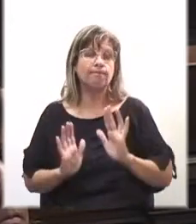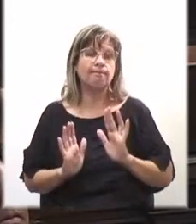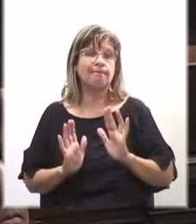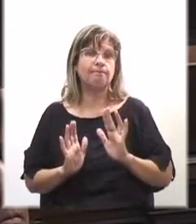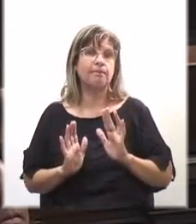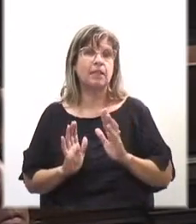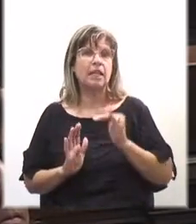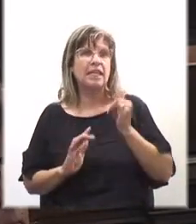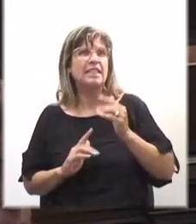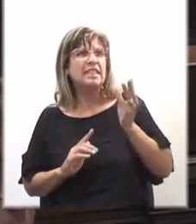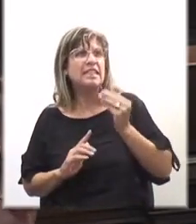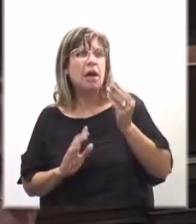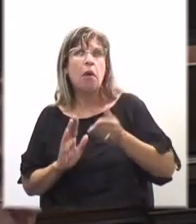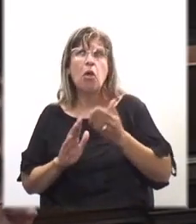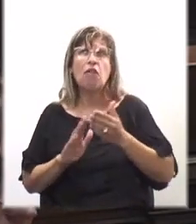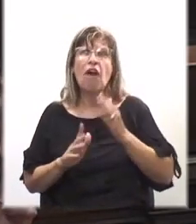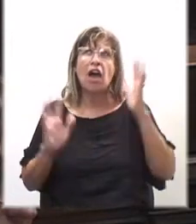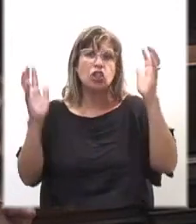Si el sábado va a llover.